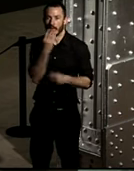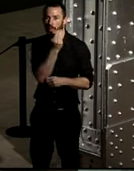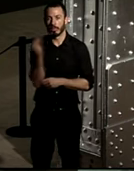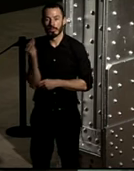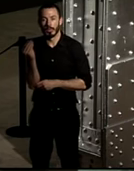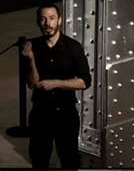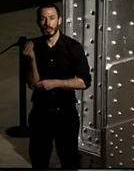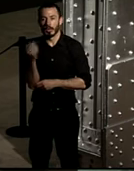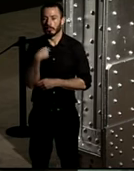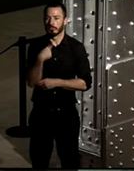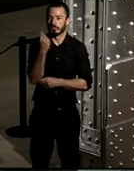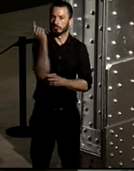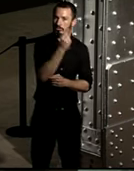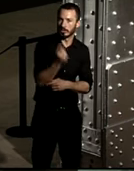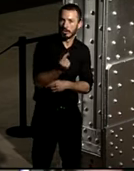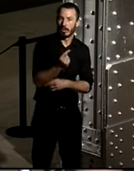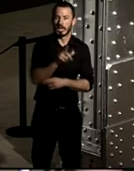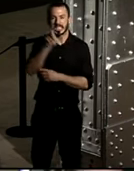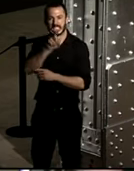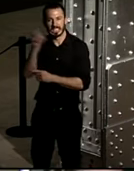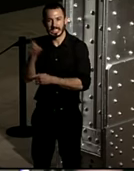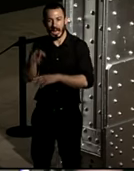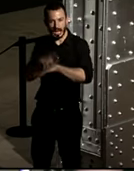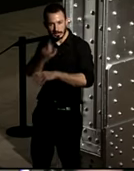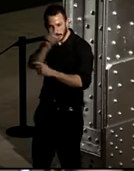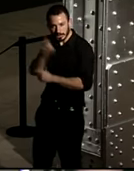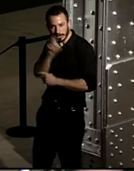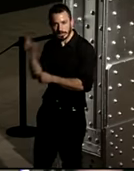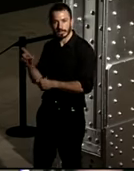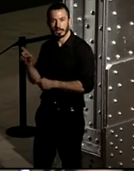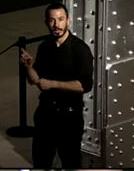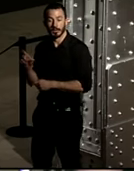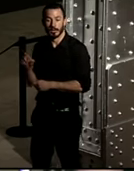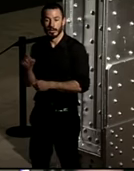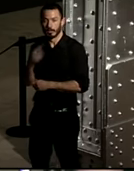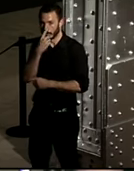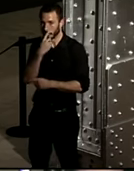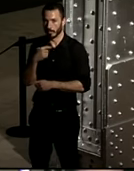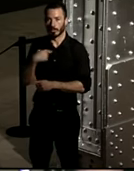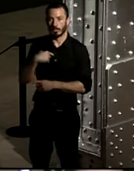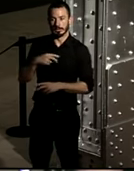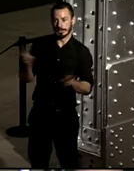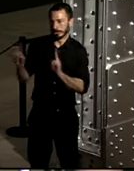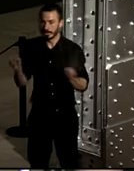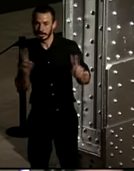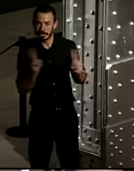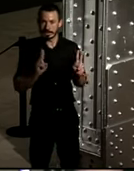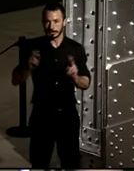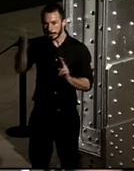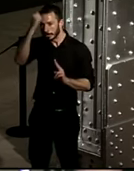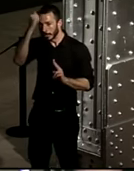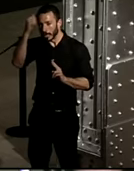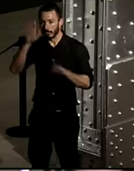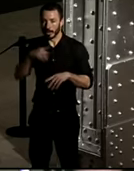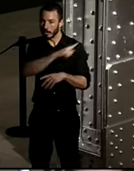y pintaba por ahí, hacía grafitis y me vinieron a... Pues como soy bastante inquieto y un cabezón, pues tenía todo